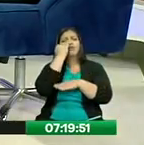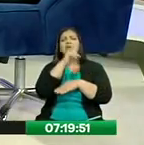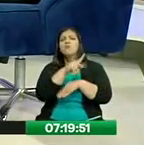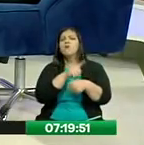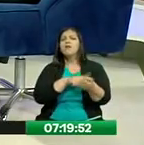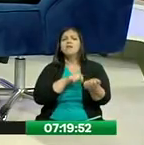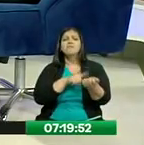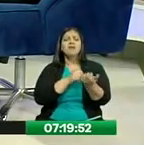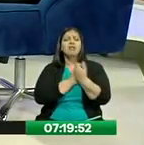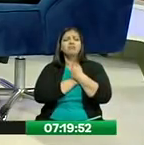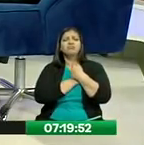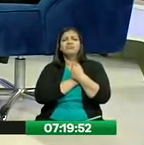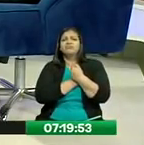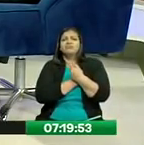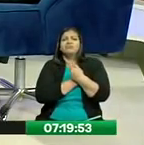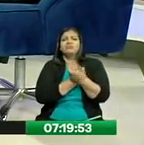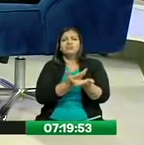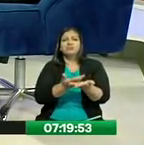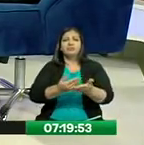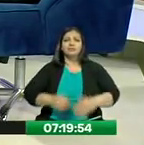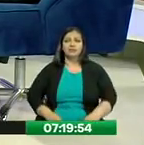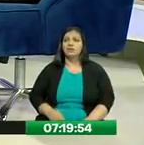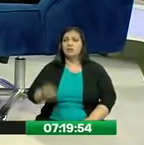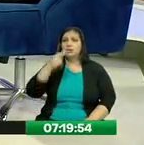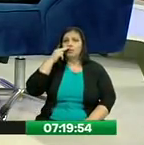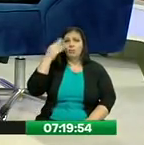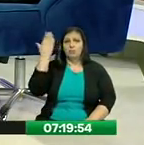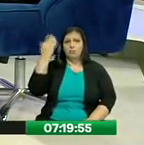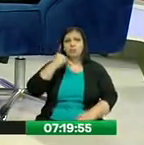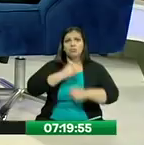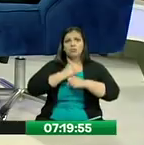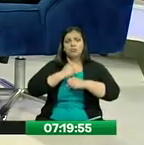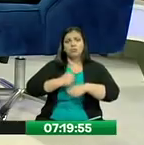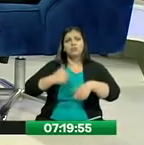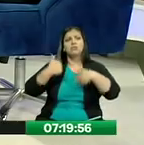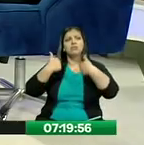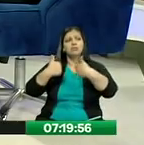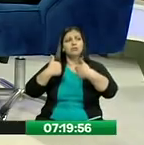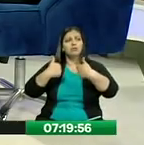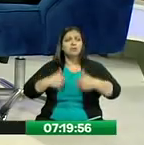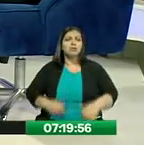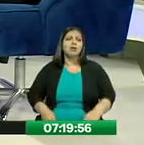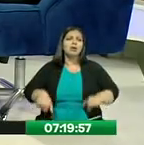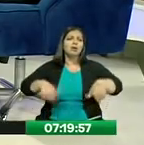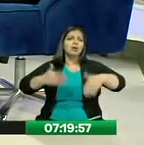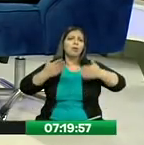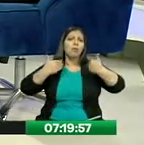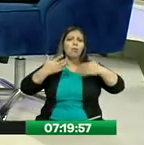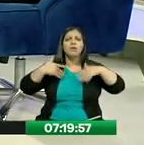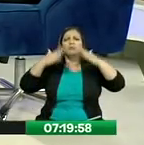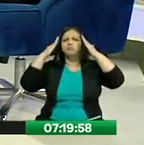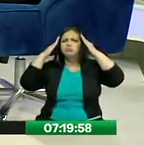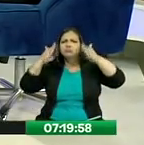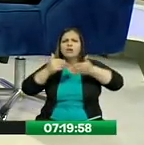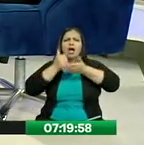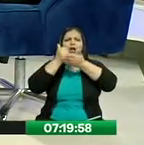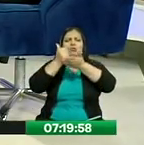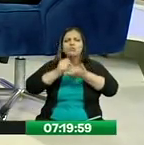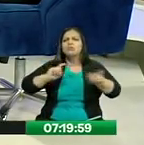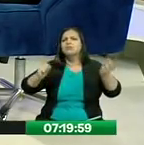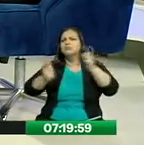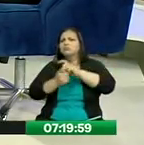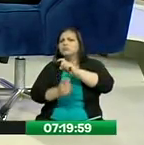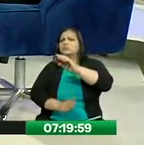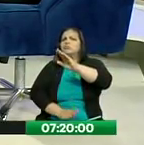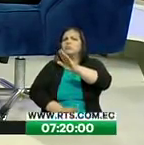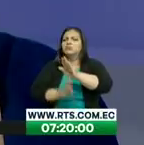creo que la carta mayor de presentación del trabajo hecho por Jaime Nebot está en todo lo que ha hecho por la ciudad y lo que podría hacer por el clarísimo país. Clarísimo, o sea, no hay